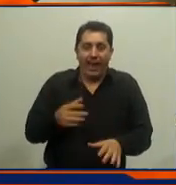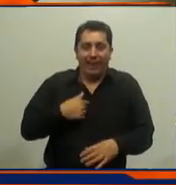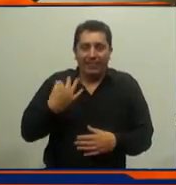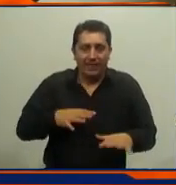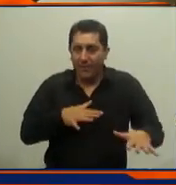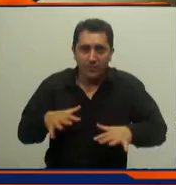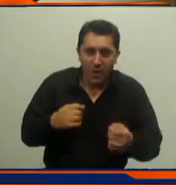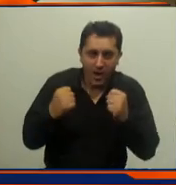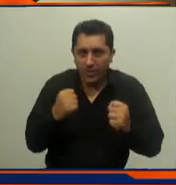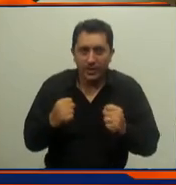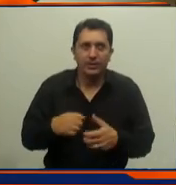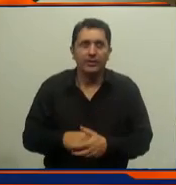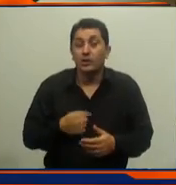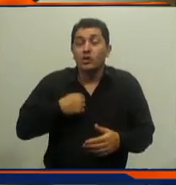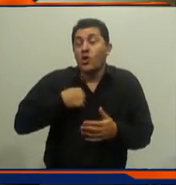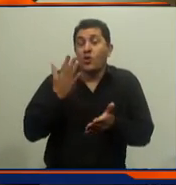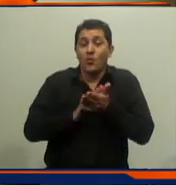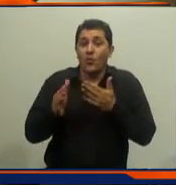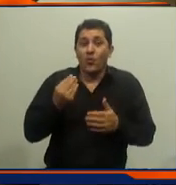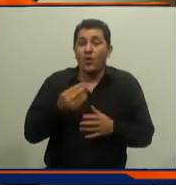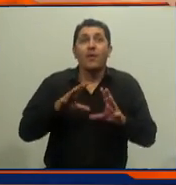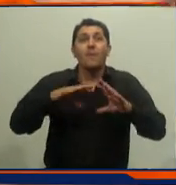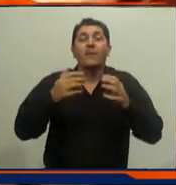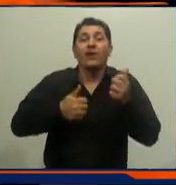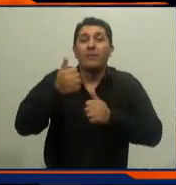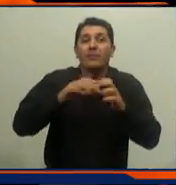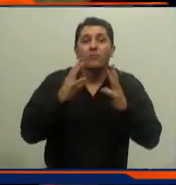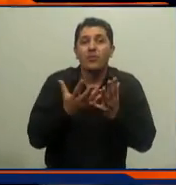mí novatech como como mundialista